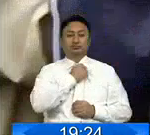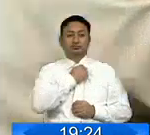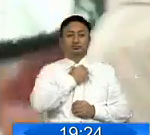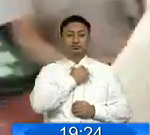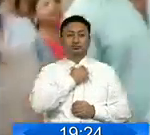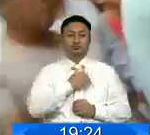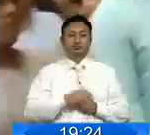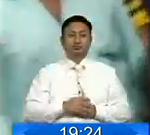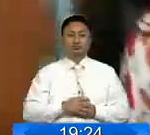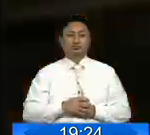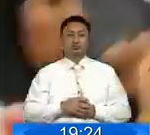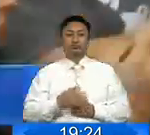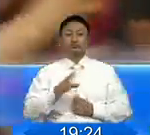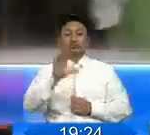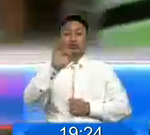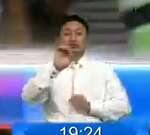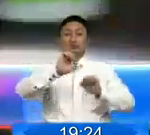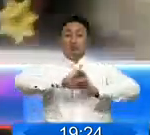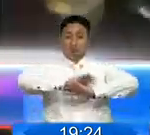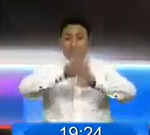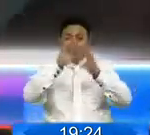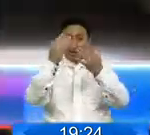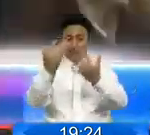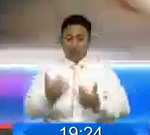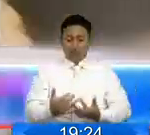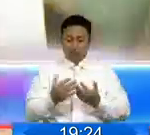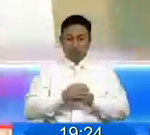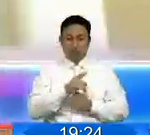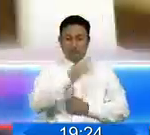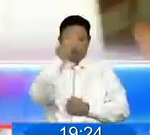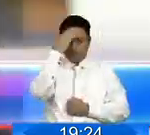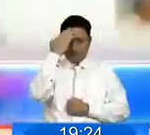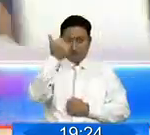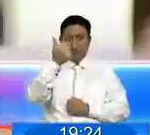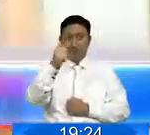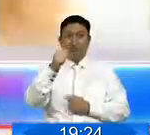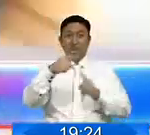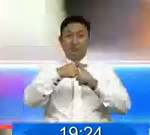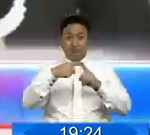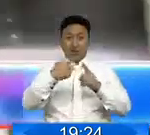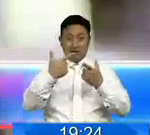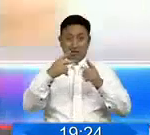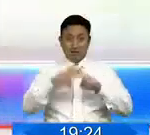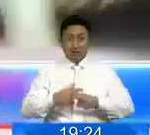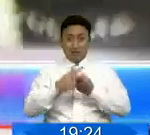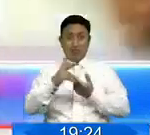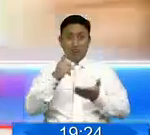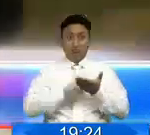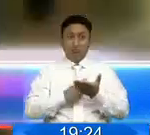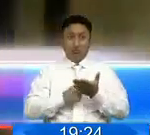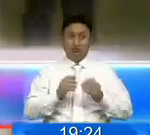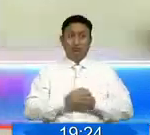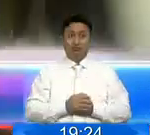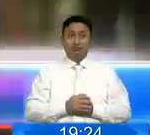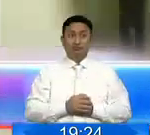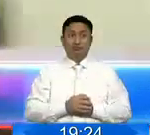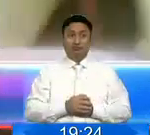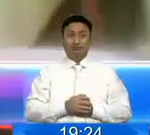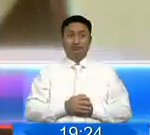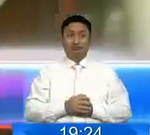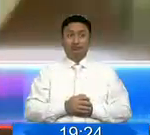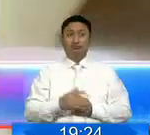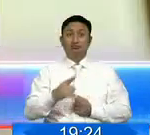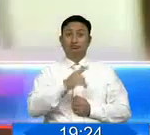Lo esperaron desde las 9 porque sabían que la audiencia empezaba a las 10:30 de la mañana. Blindado